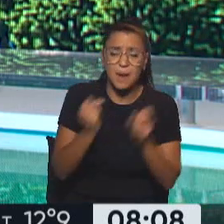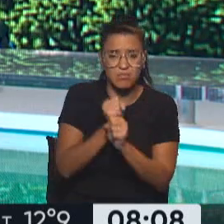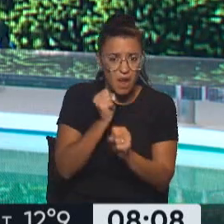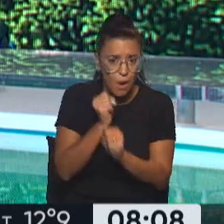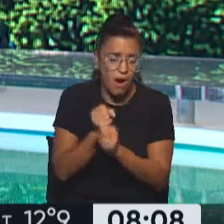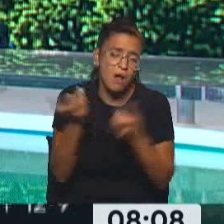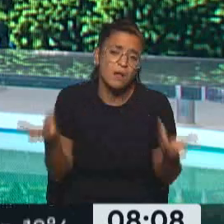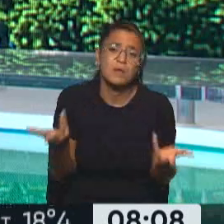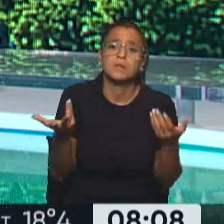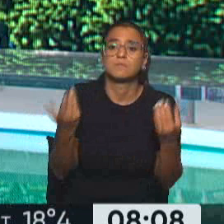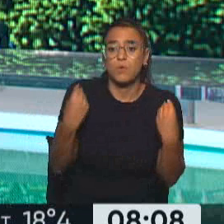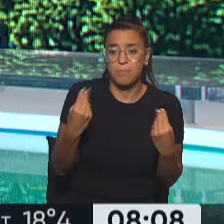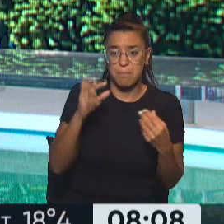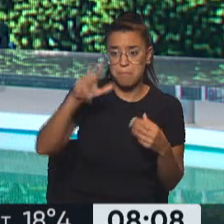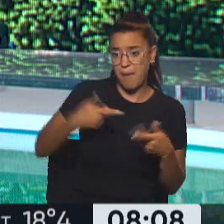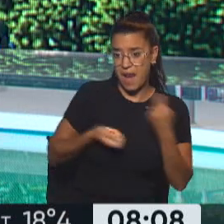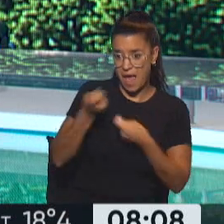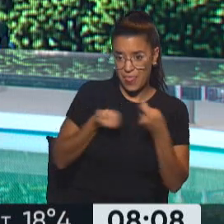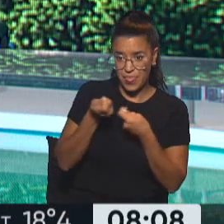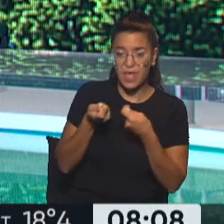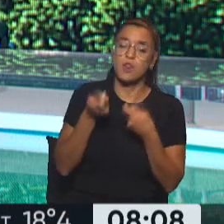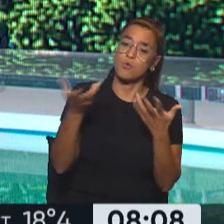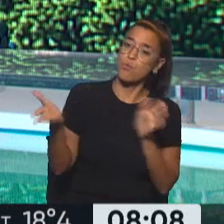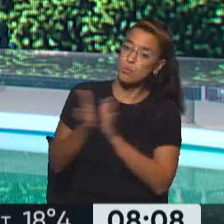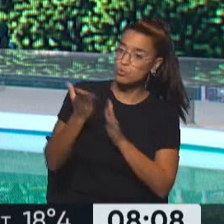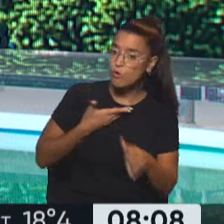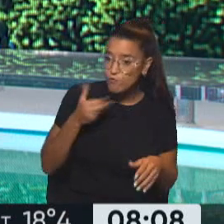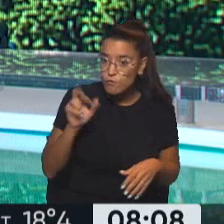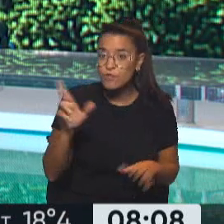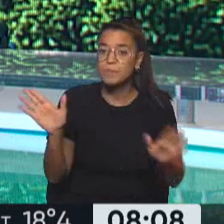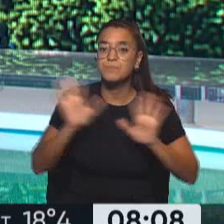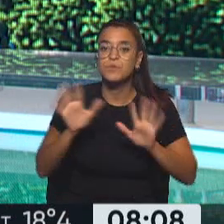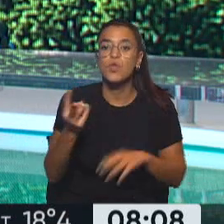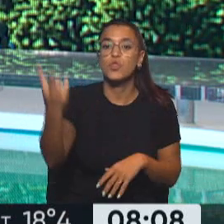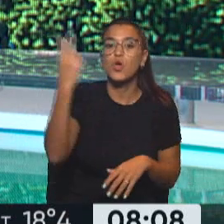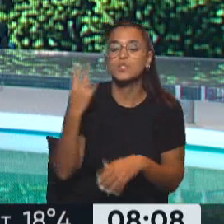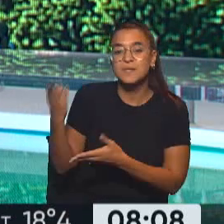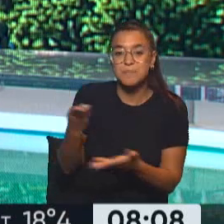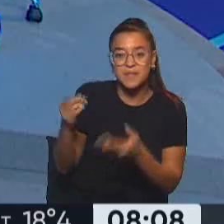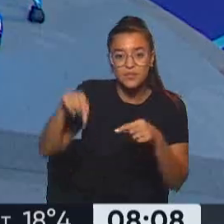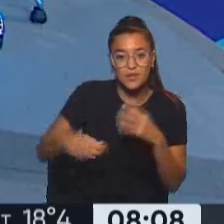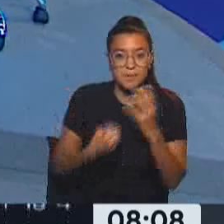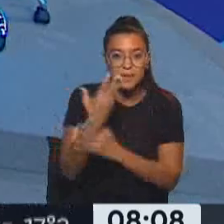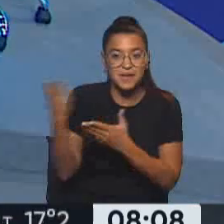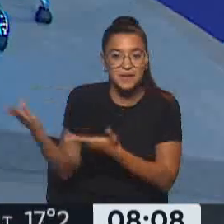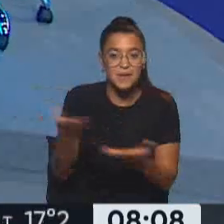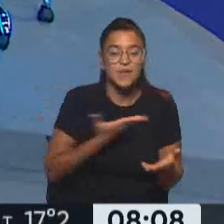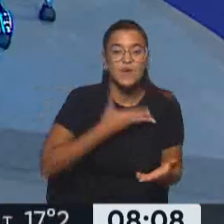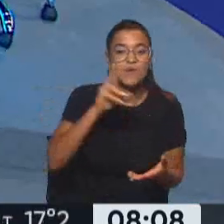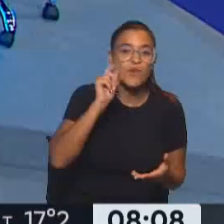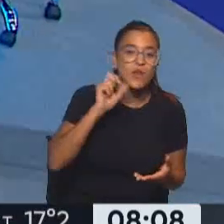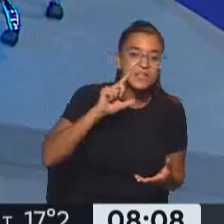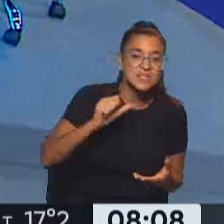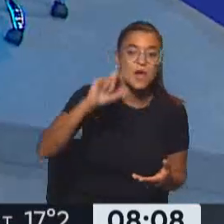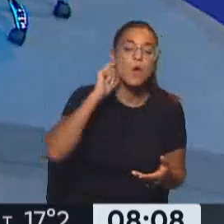y el claro ejemplo son los panaderos. Así que junto con Flor Barragán ya estamos saludando a dos de nuestros invitados durante esta mañana. Florencia